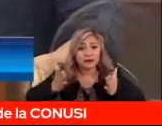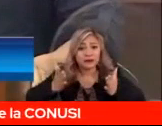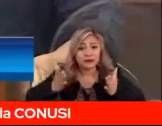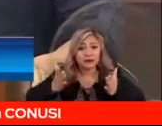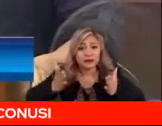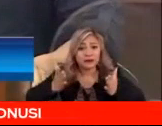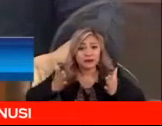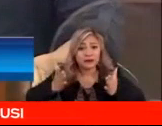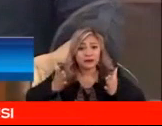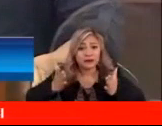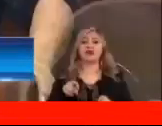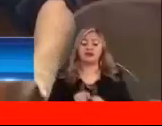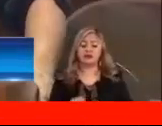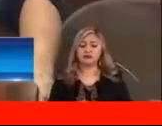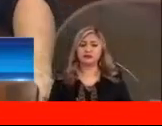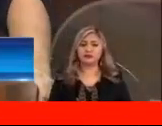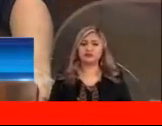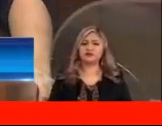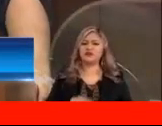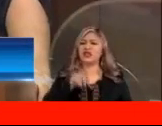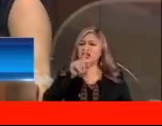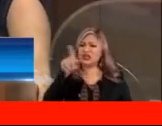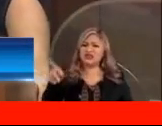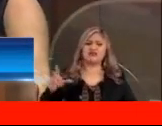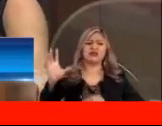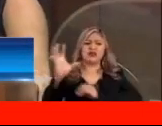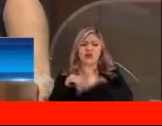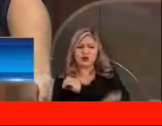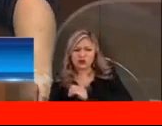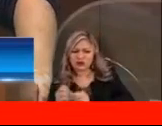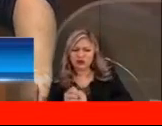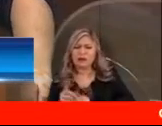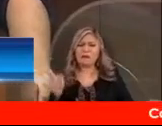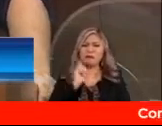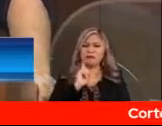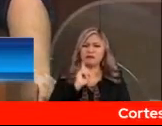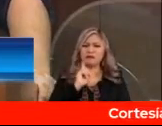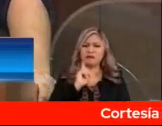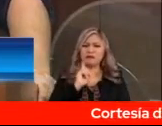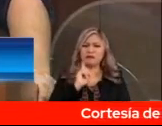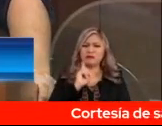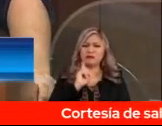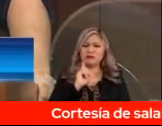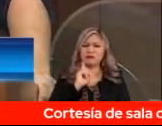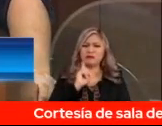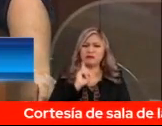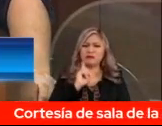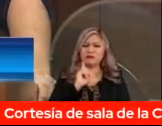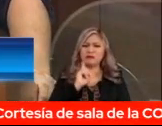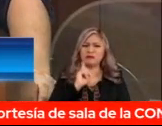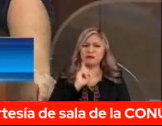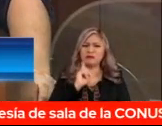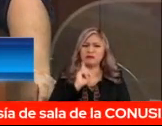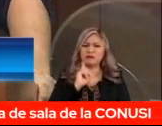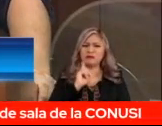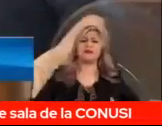sino en revocar mandato al corrupto, al ladrón, al incapaz y al mentiroso. Queremos democracia donde el pueblo